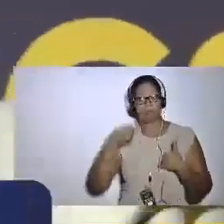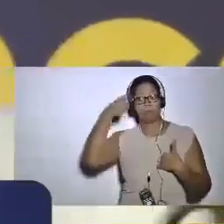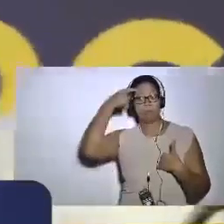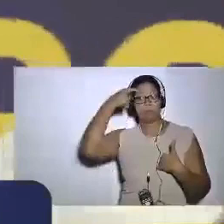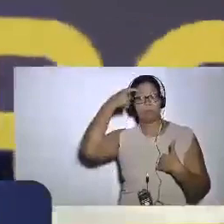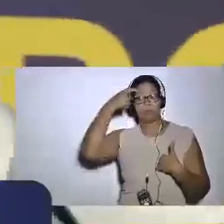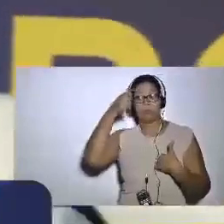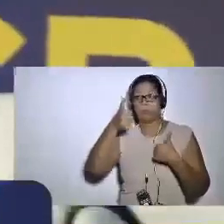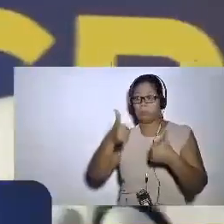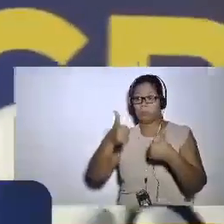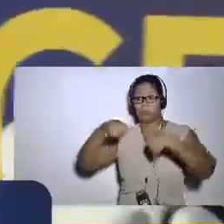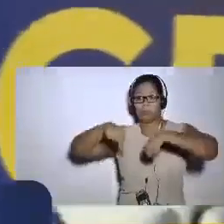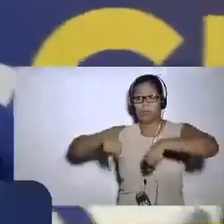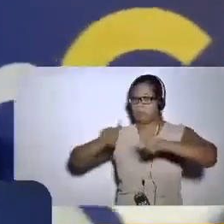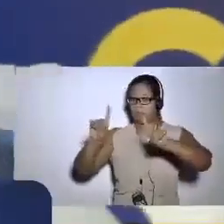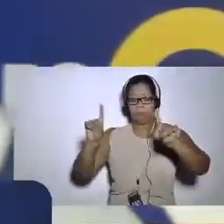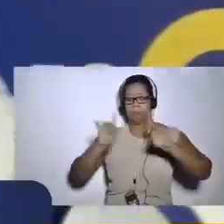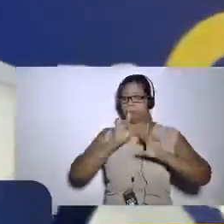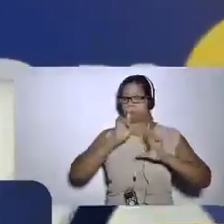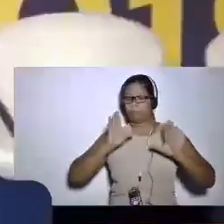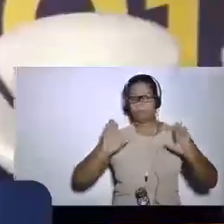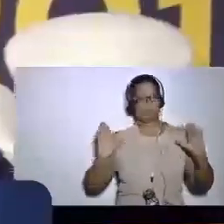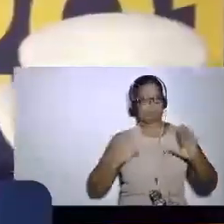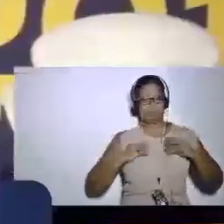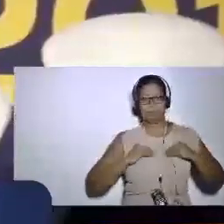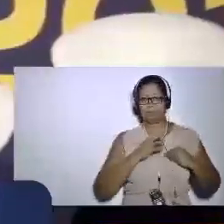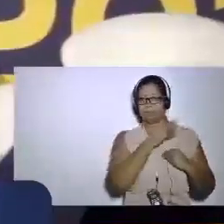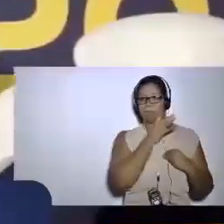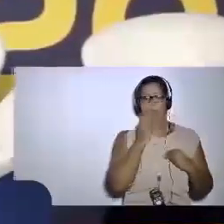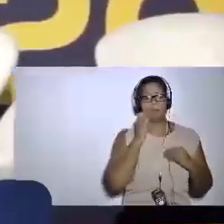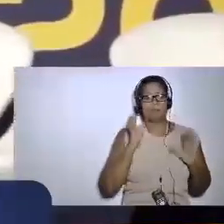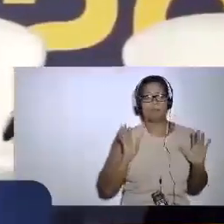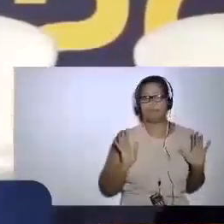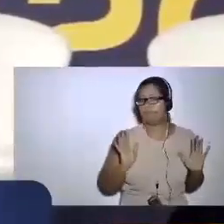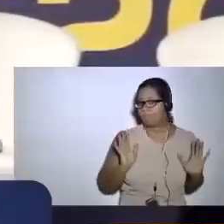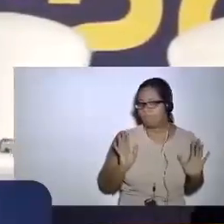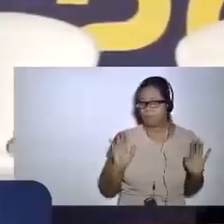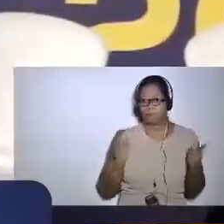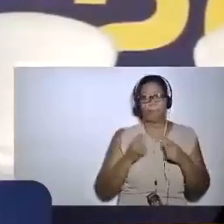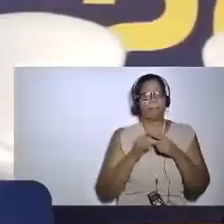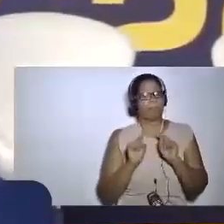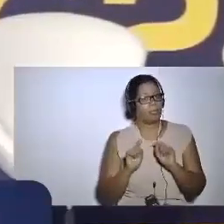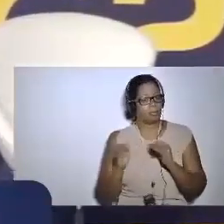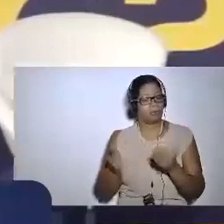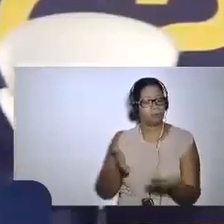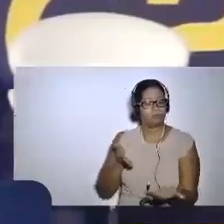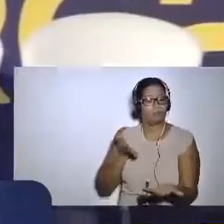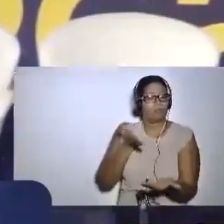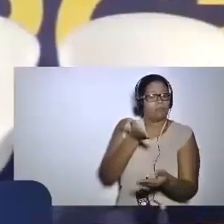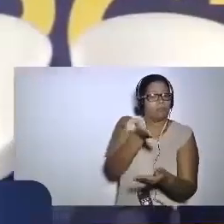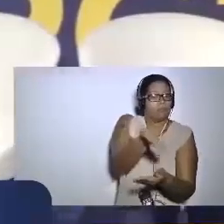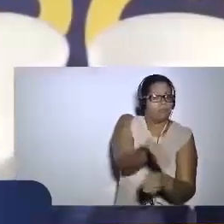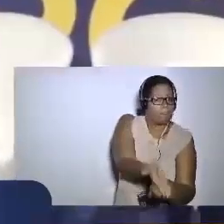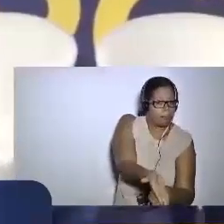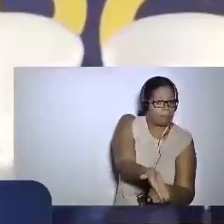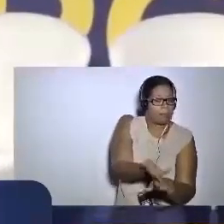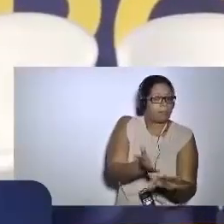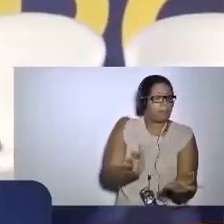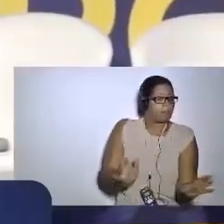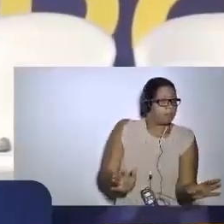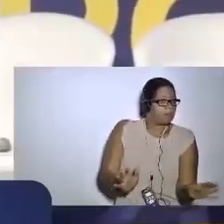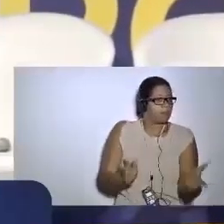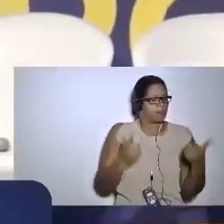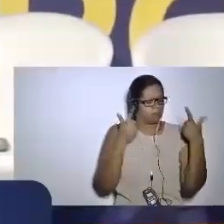quiero decir con esto si es bueno o malo, pero esto es muy central. No es solamente un tema que nosotros no podemos dejar de